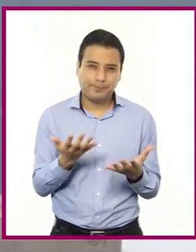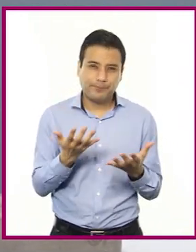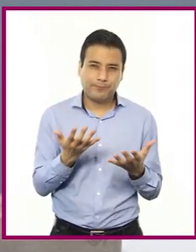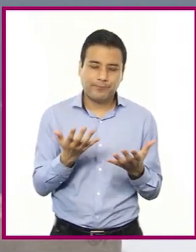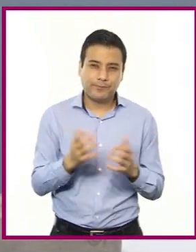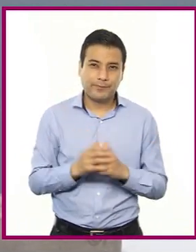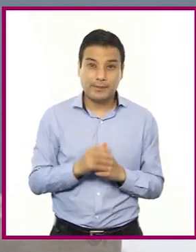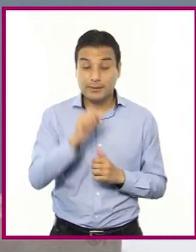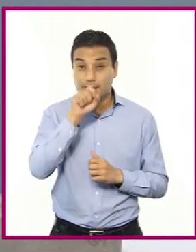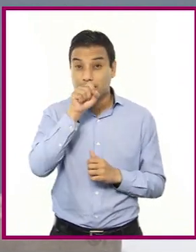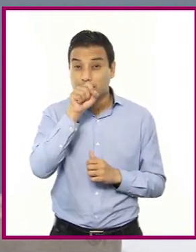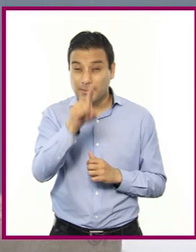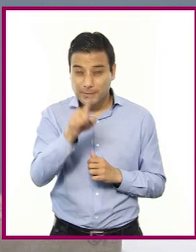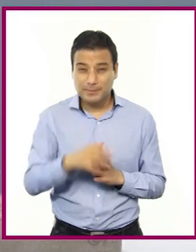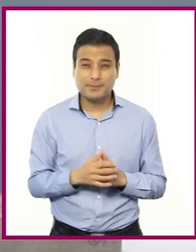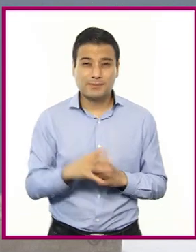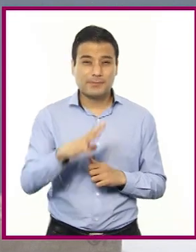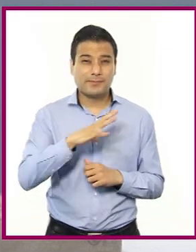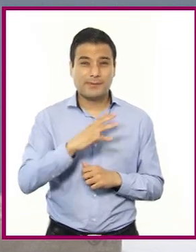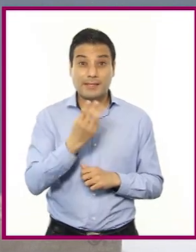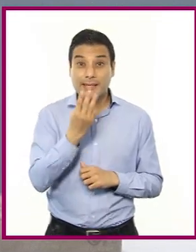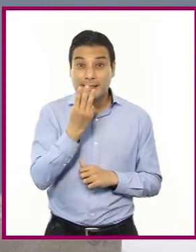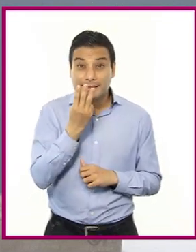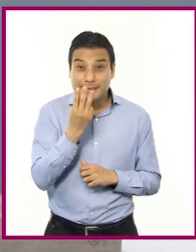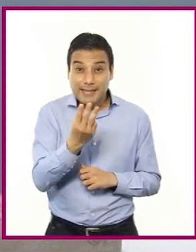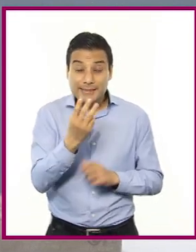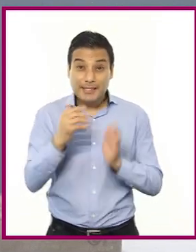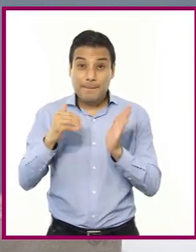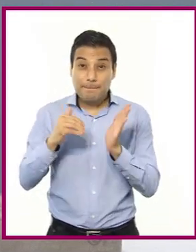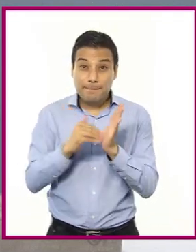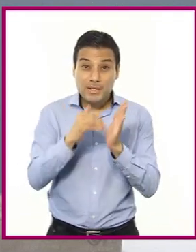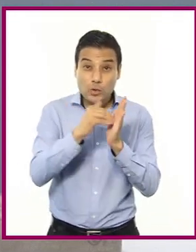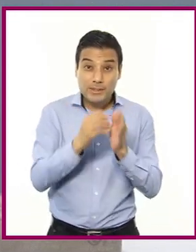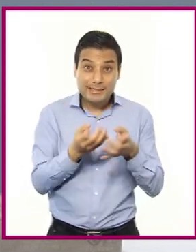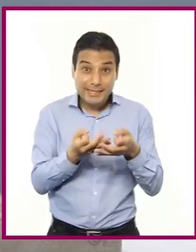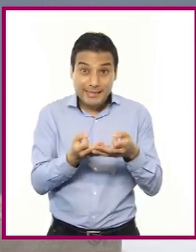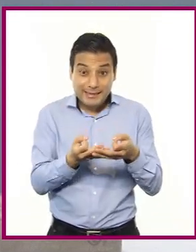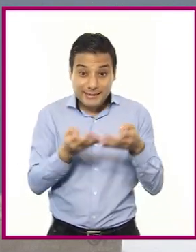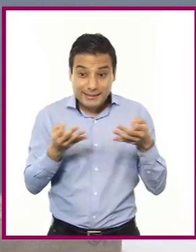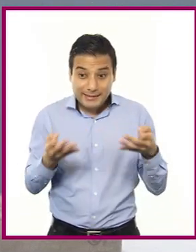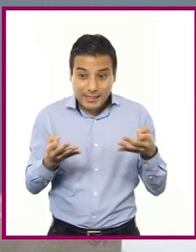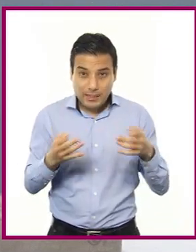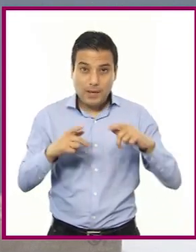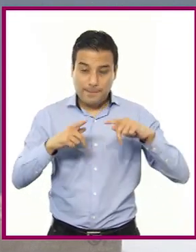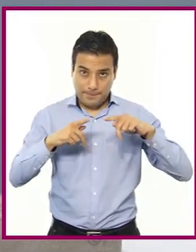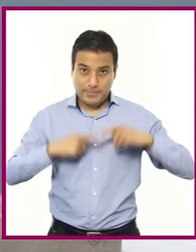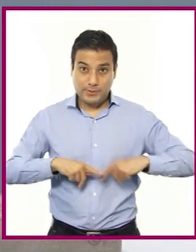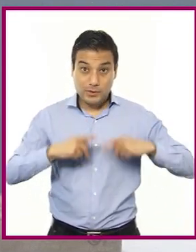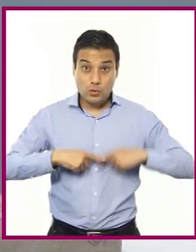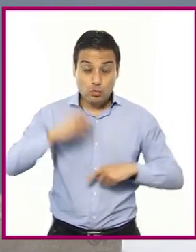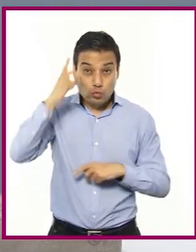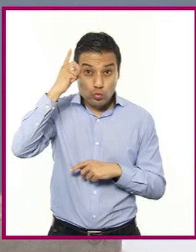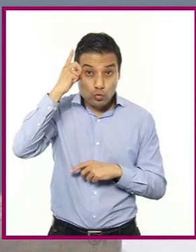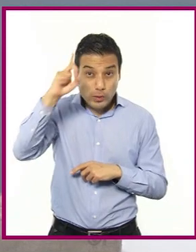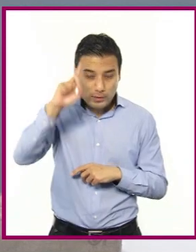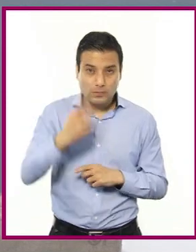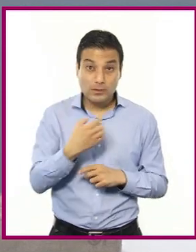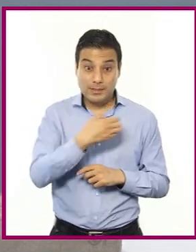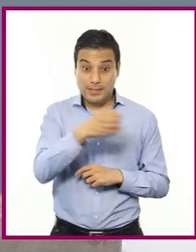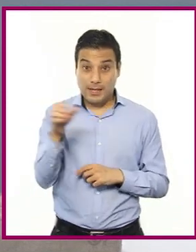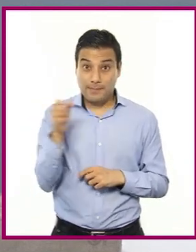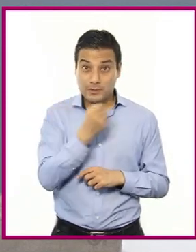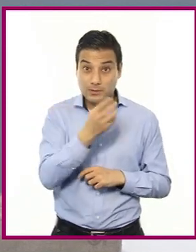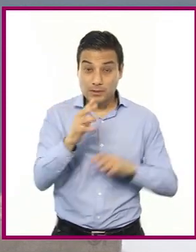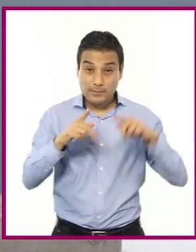que acapararon más de 3 millones de hectáreas de agricultura privada, desalentaron a tal punto a los campesinos que